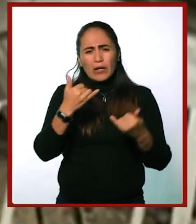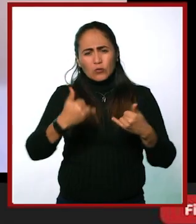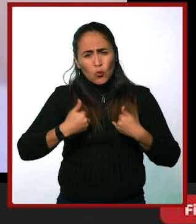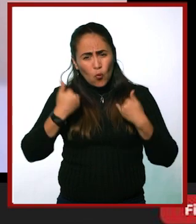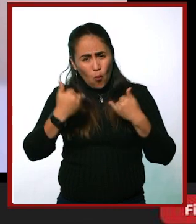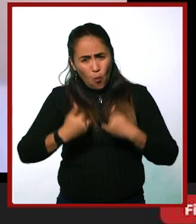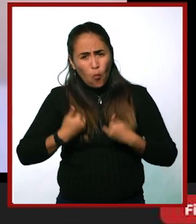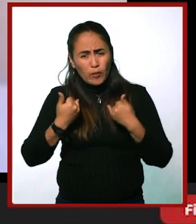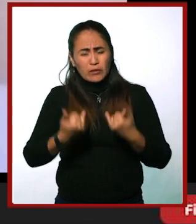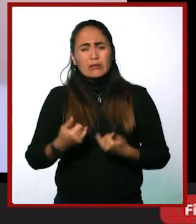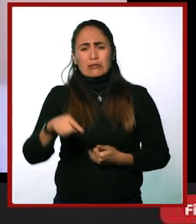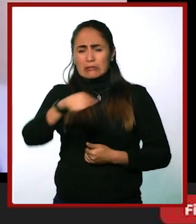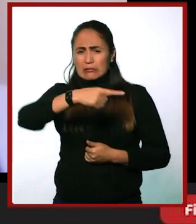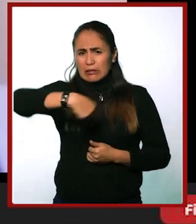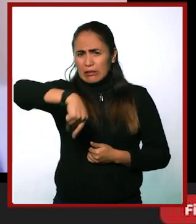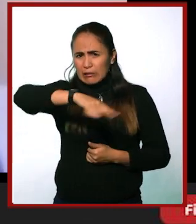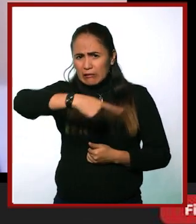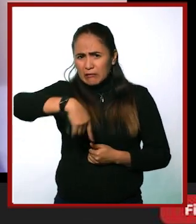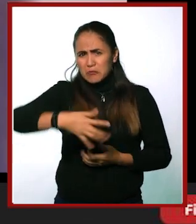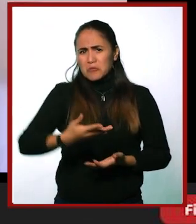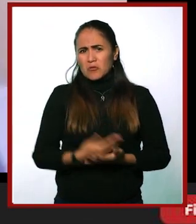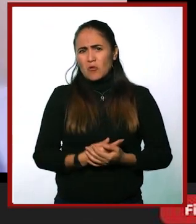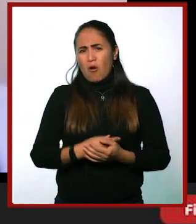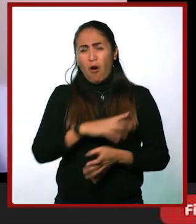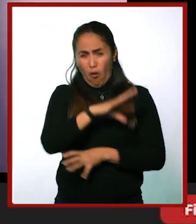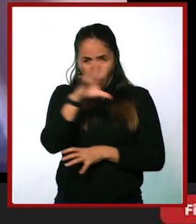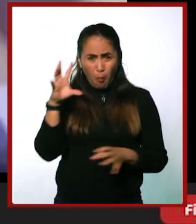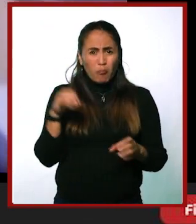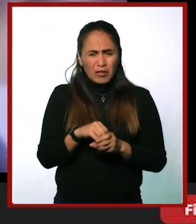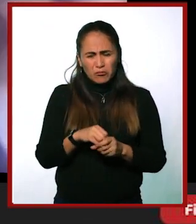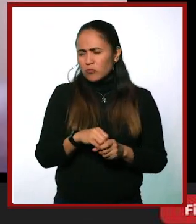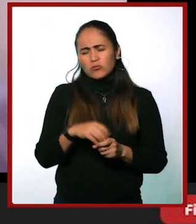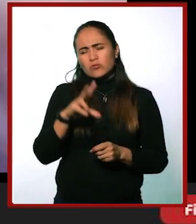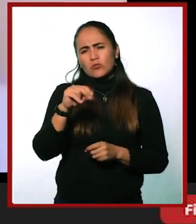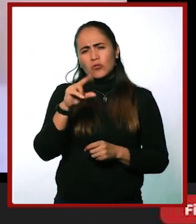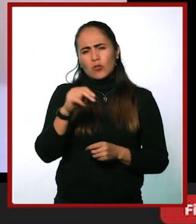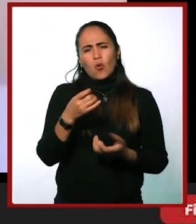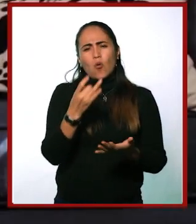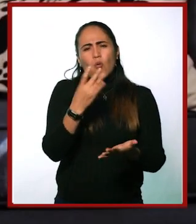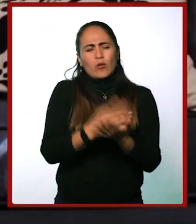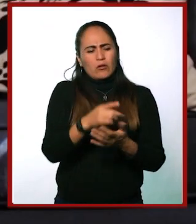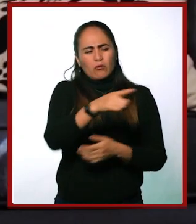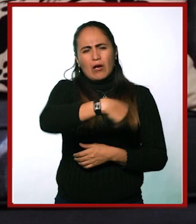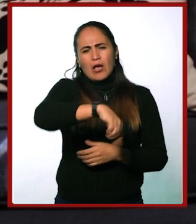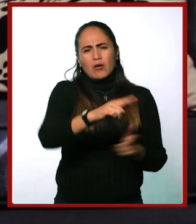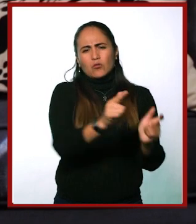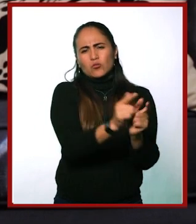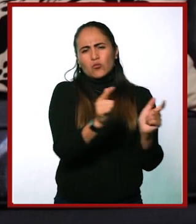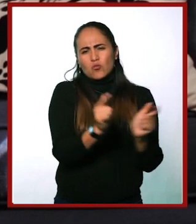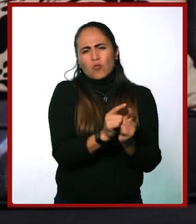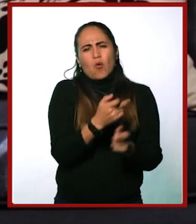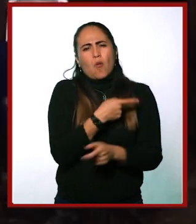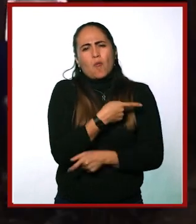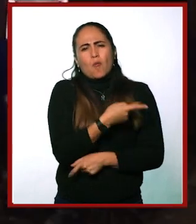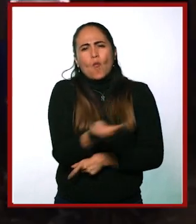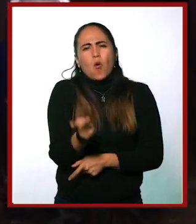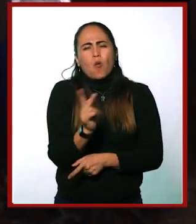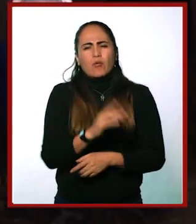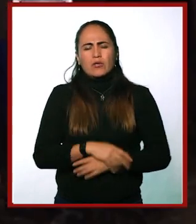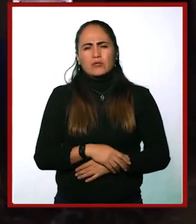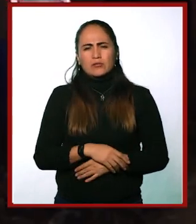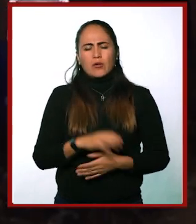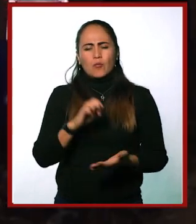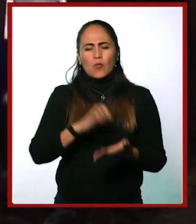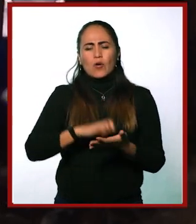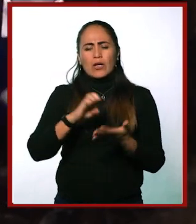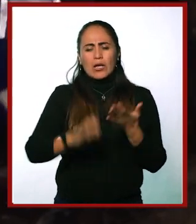adolescentes, los propios jóvenes, no todos, sino aquellos que pertenecen a familias más vulnerables, por ejemplo, a